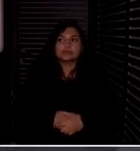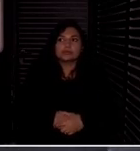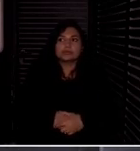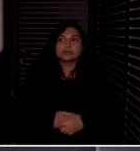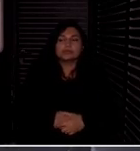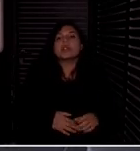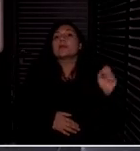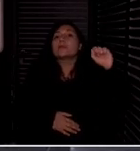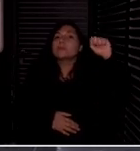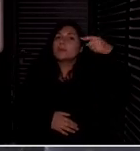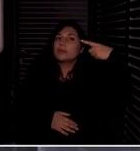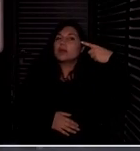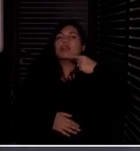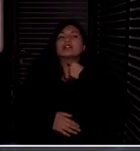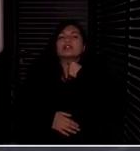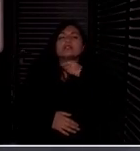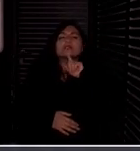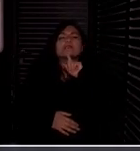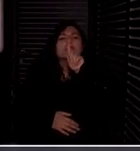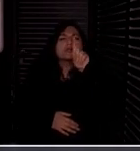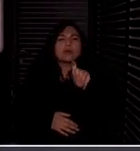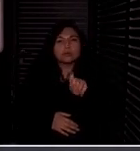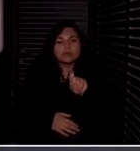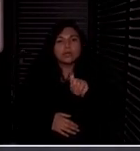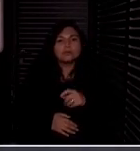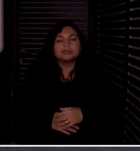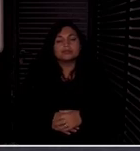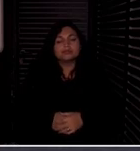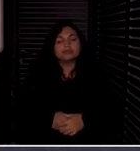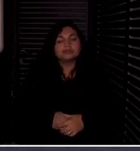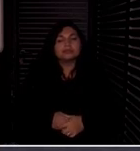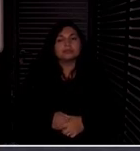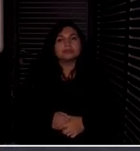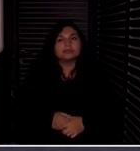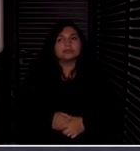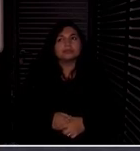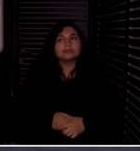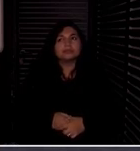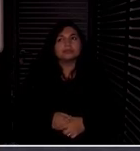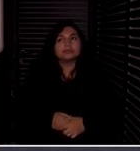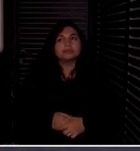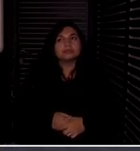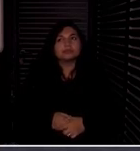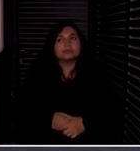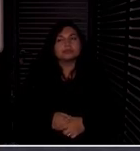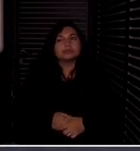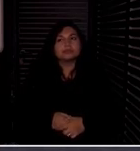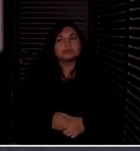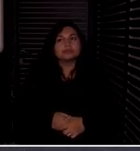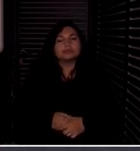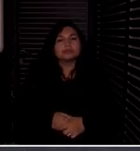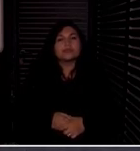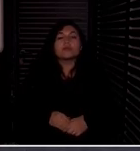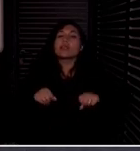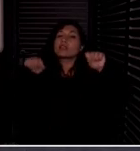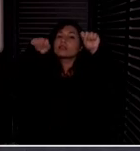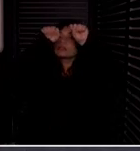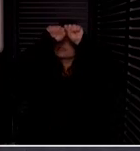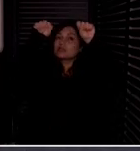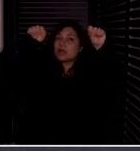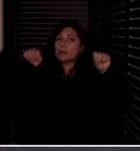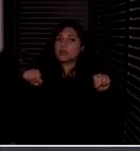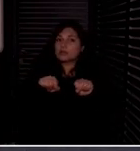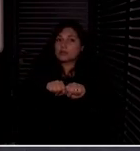Primero quisiera preguntar algo tan elemental que damos por supuesto, ¿no? Cuando se hablaba de los sistemas, decía el